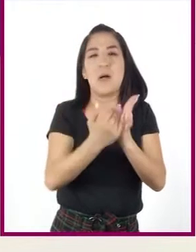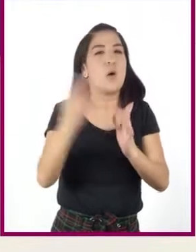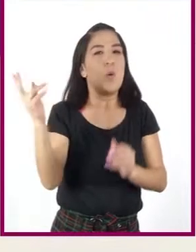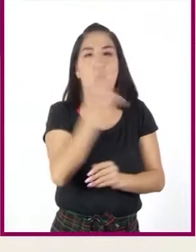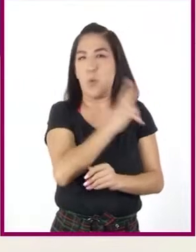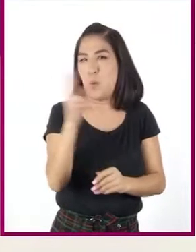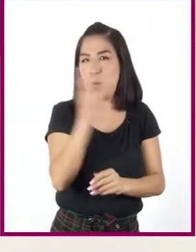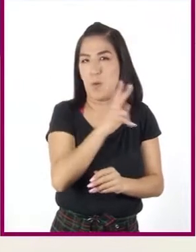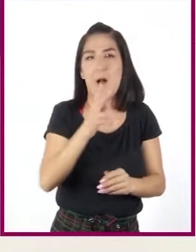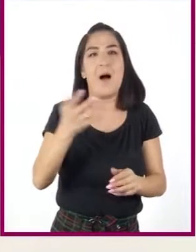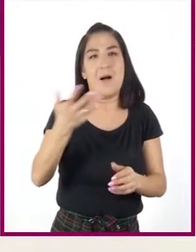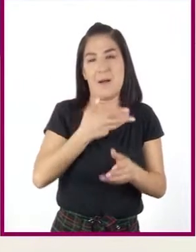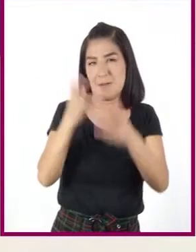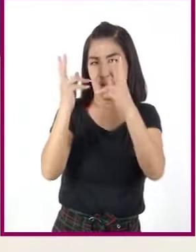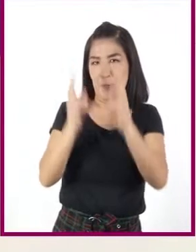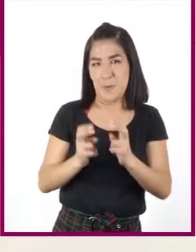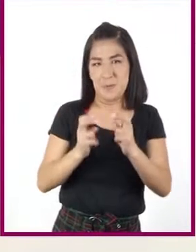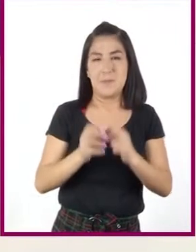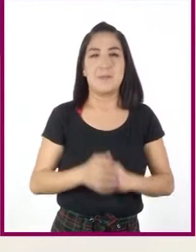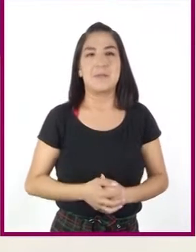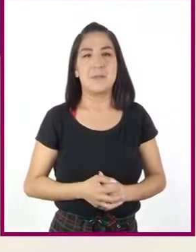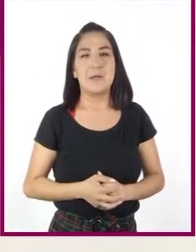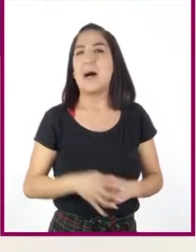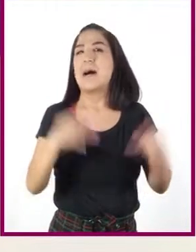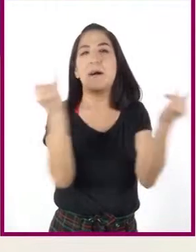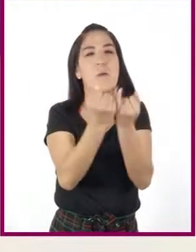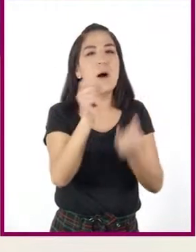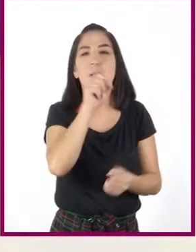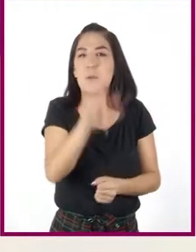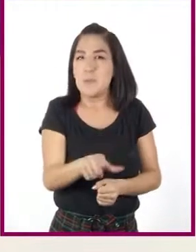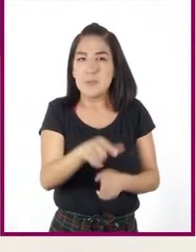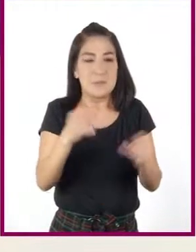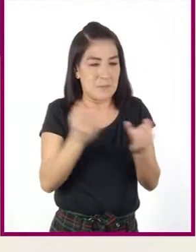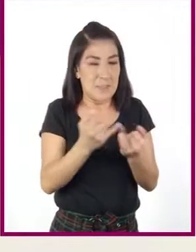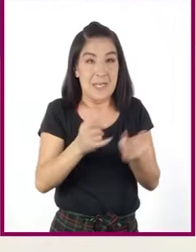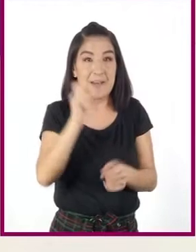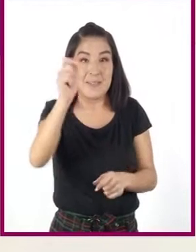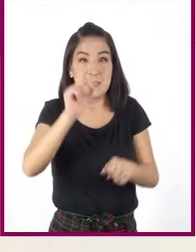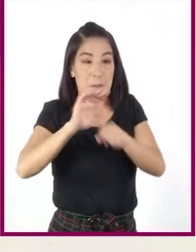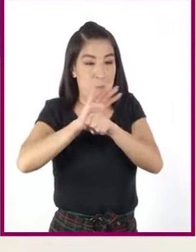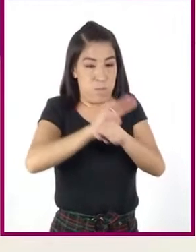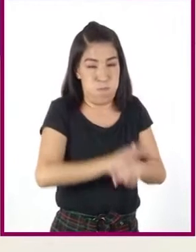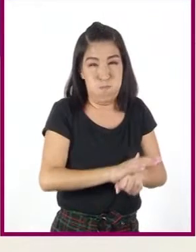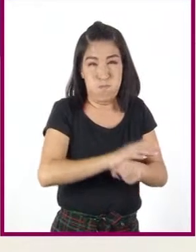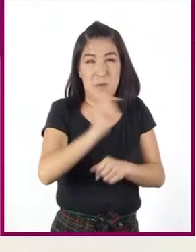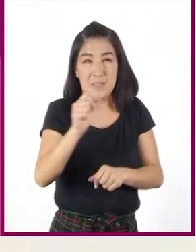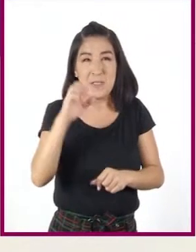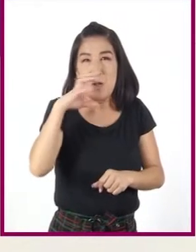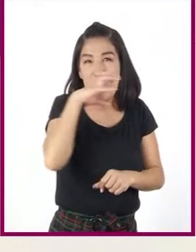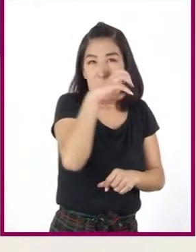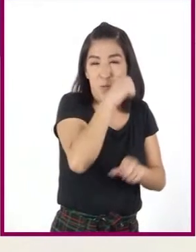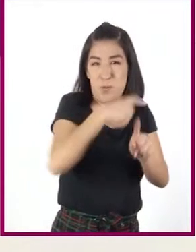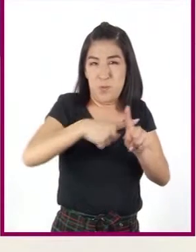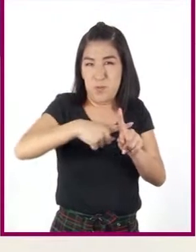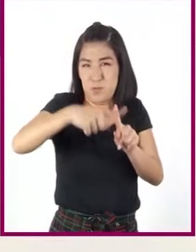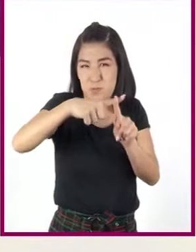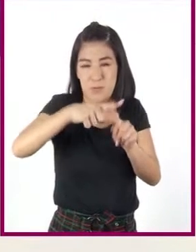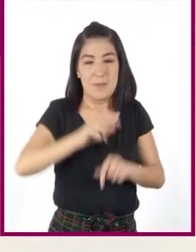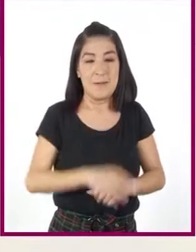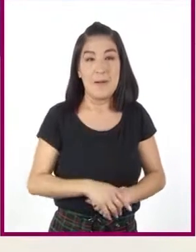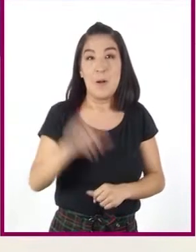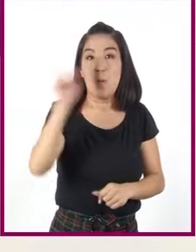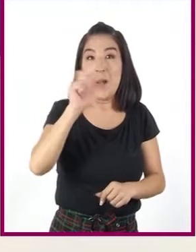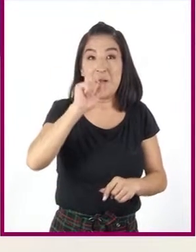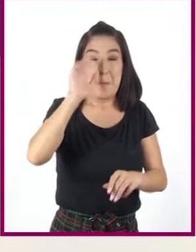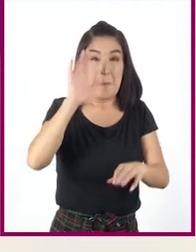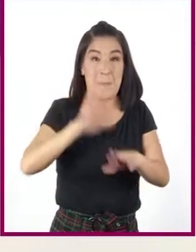aire respirable encontraremos. Pasa lo mismo con la cantidad de presión atmosférica y temperatura. La capa más